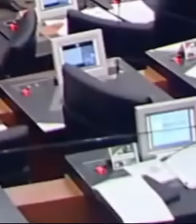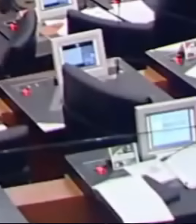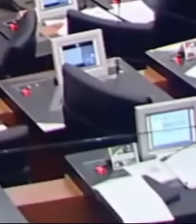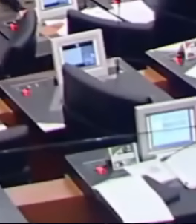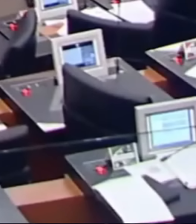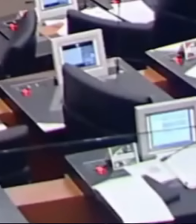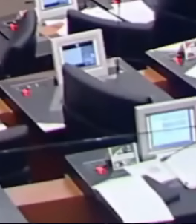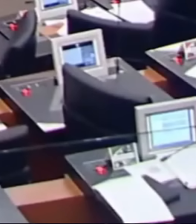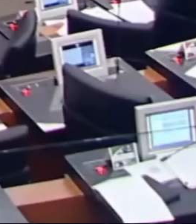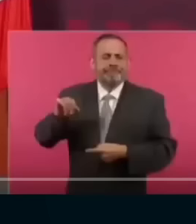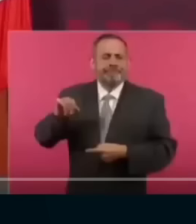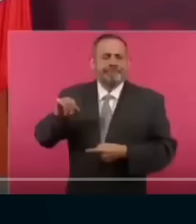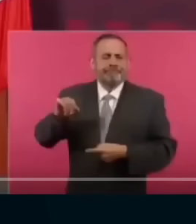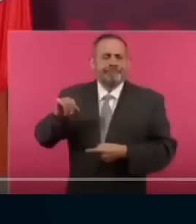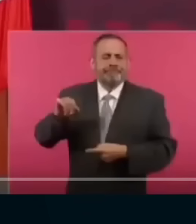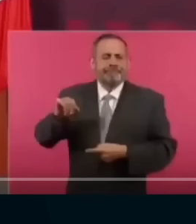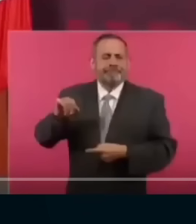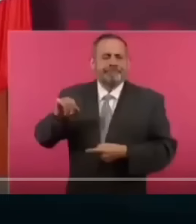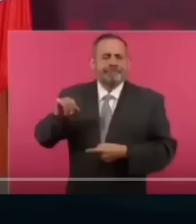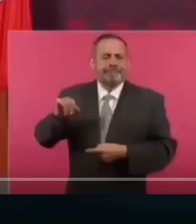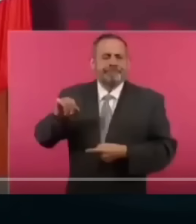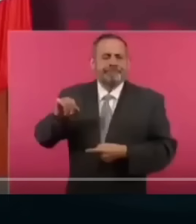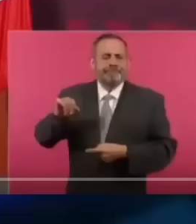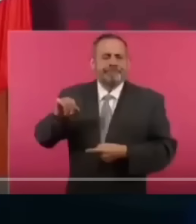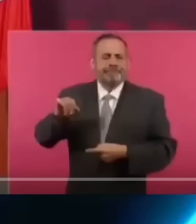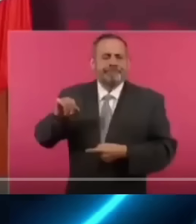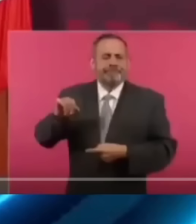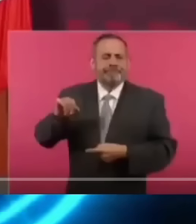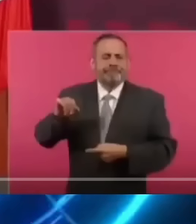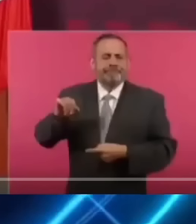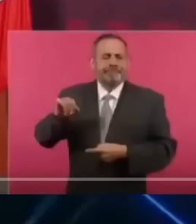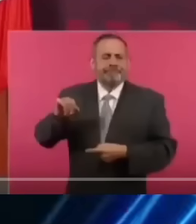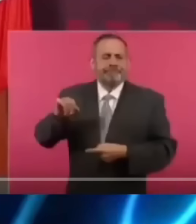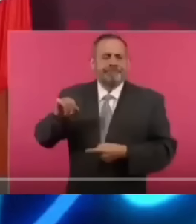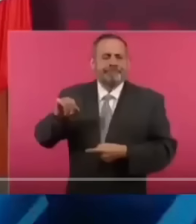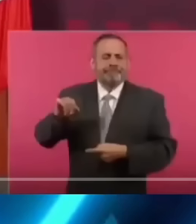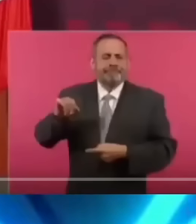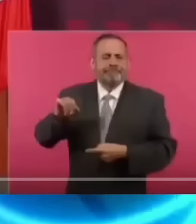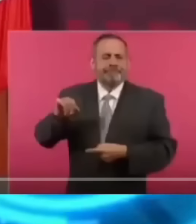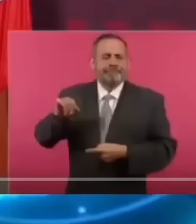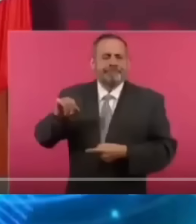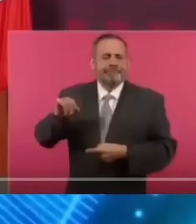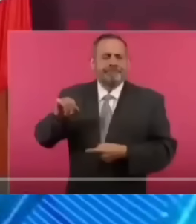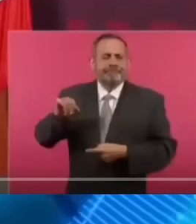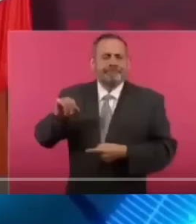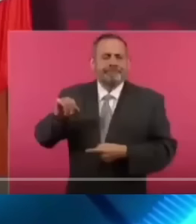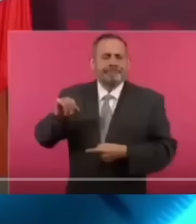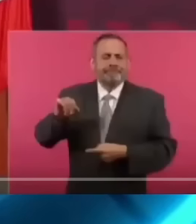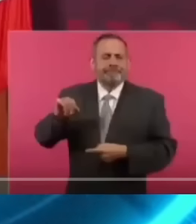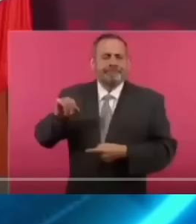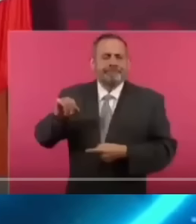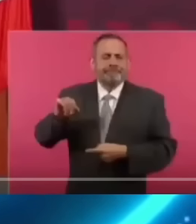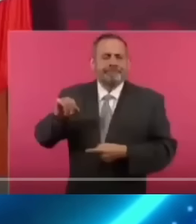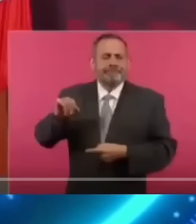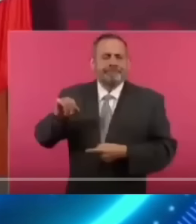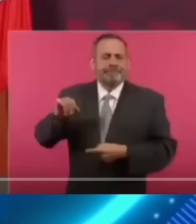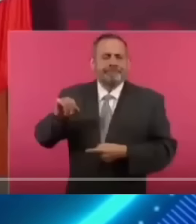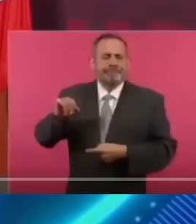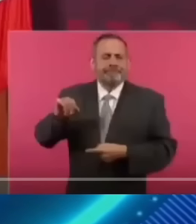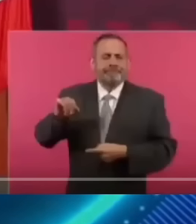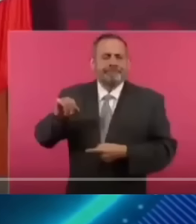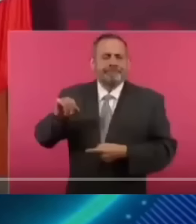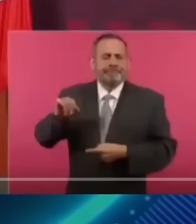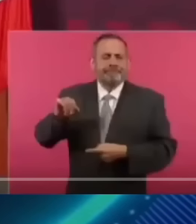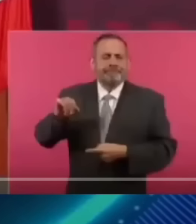Se concede el uso de la palabra. Y sobre todo este tema que pues esta derecha, la oposición, está utilizando en estos momentos sobre